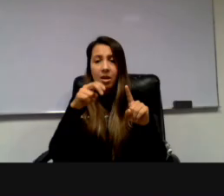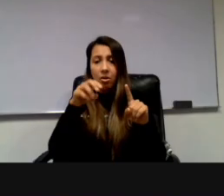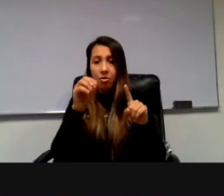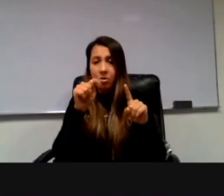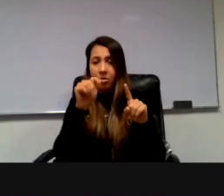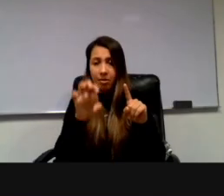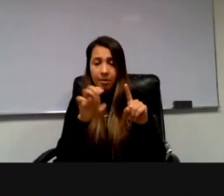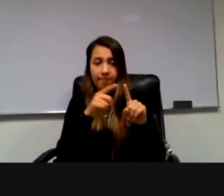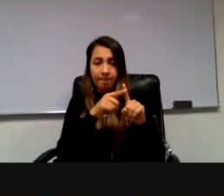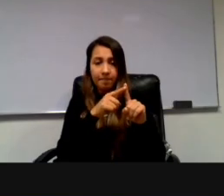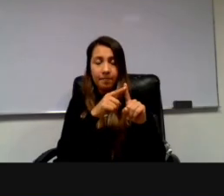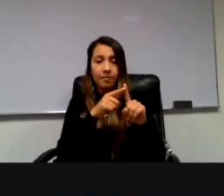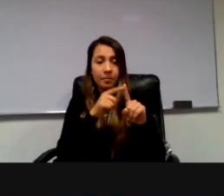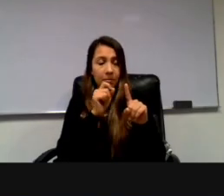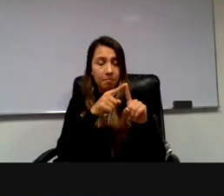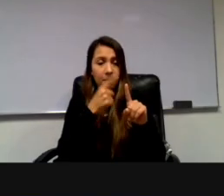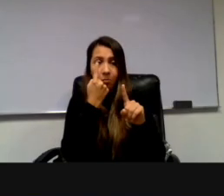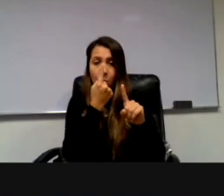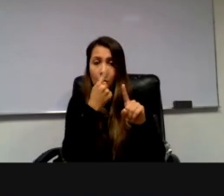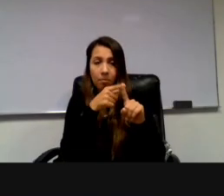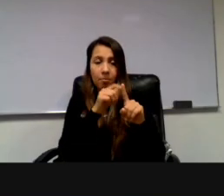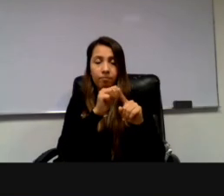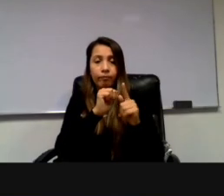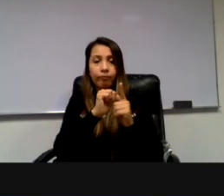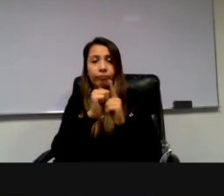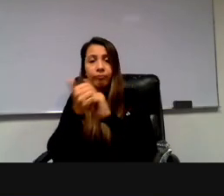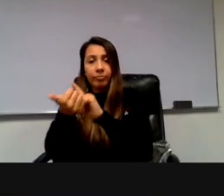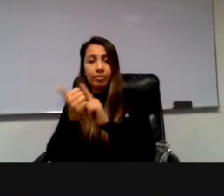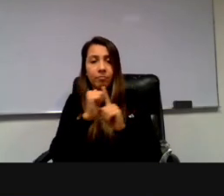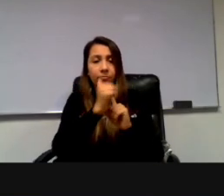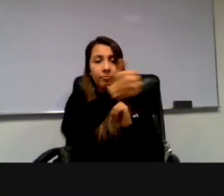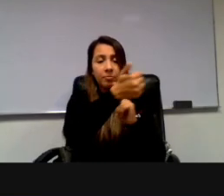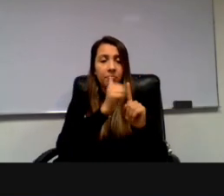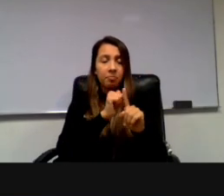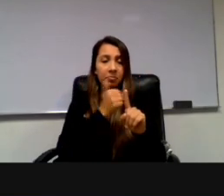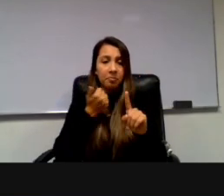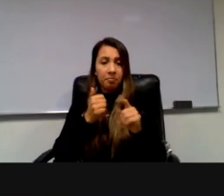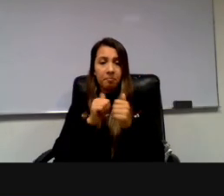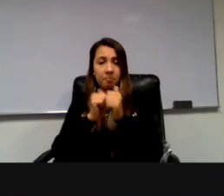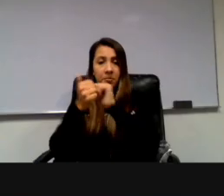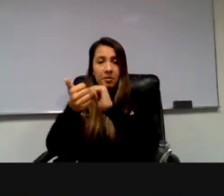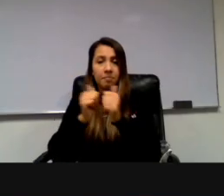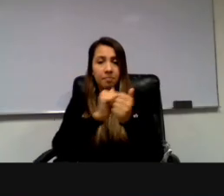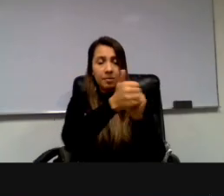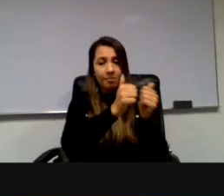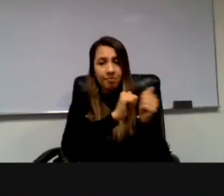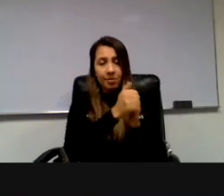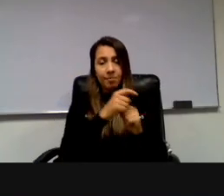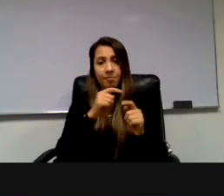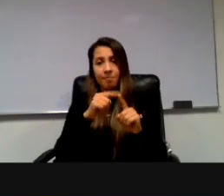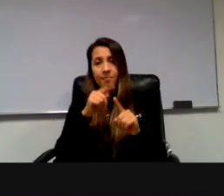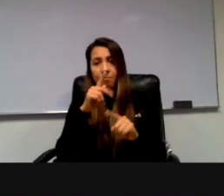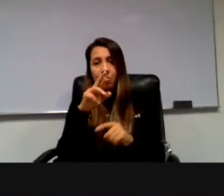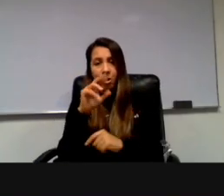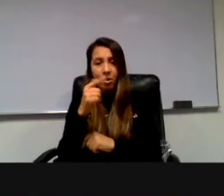la base del árbol universal. Ahora, progenote, ¿no? Qué palabra tan curiosa,